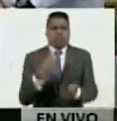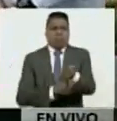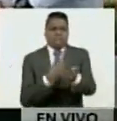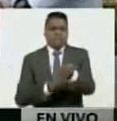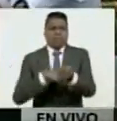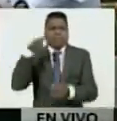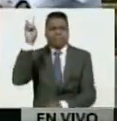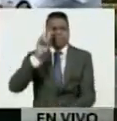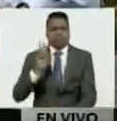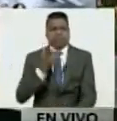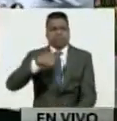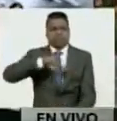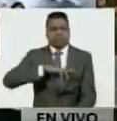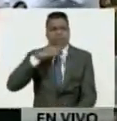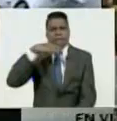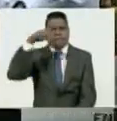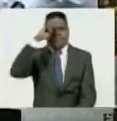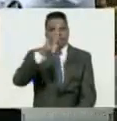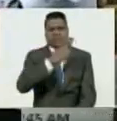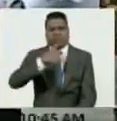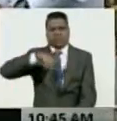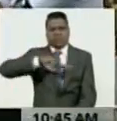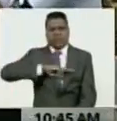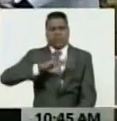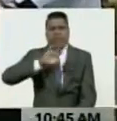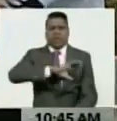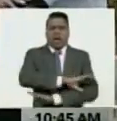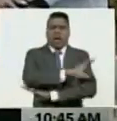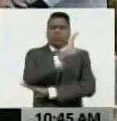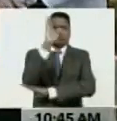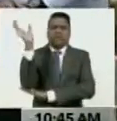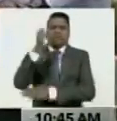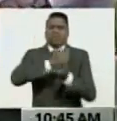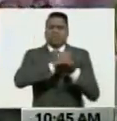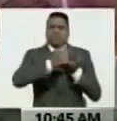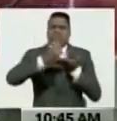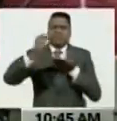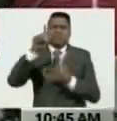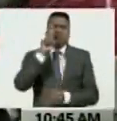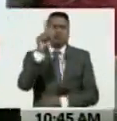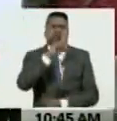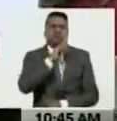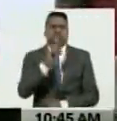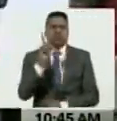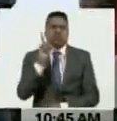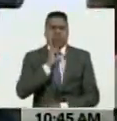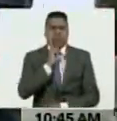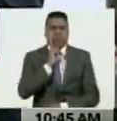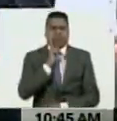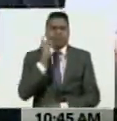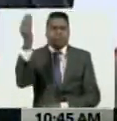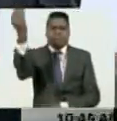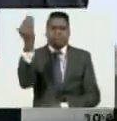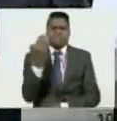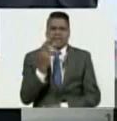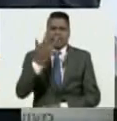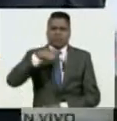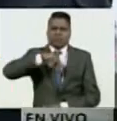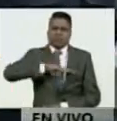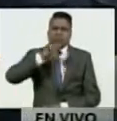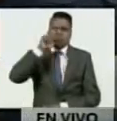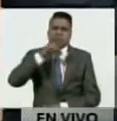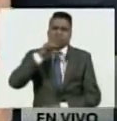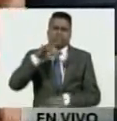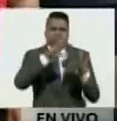venezolanos. Padre nuestro que estás en el cielo, santificado sea tu nombre, venga a nosotros tu